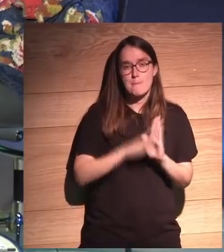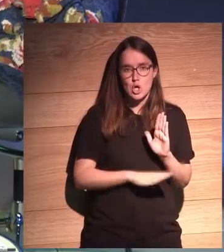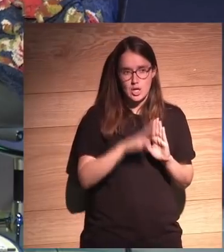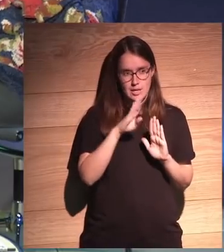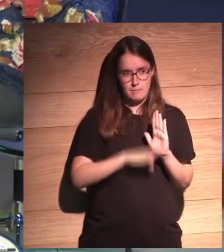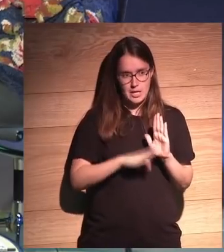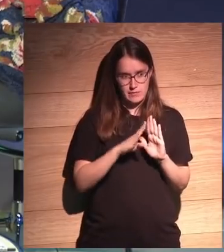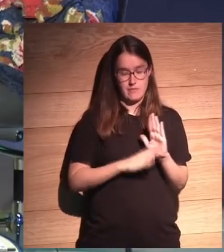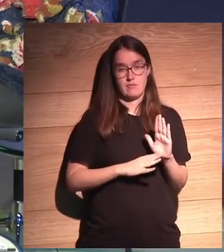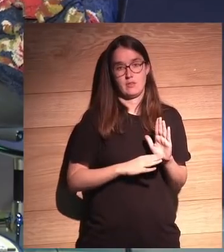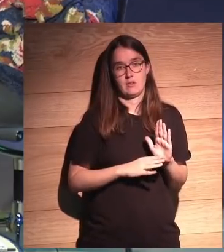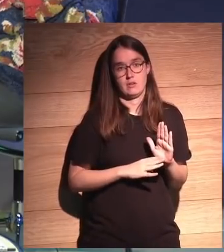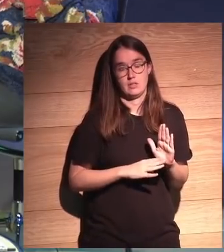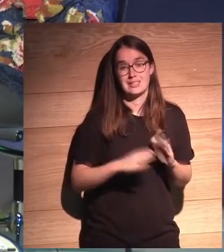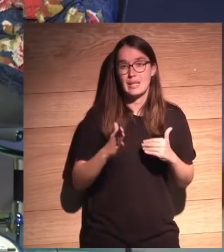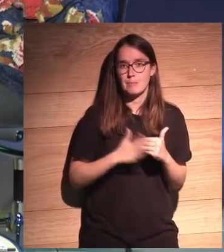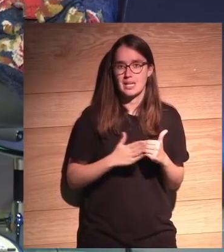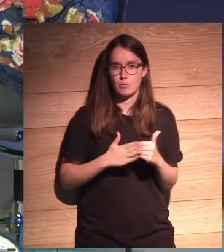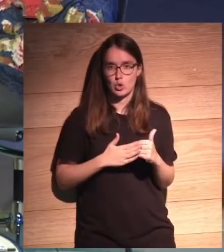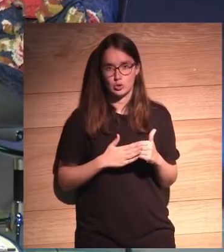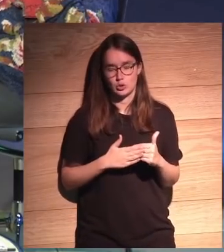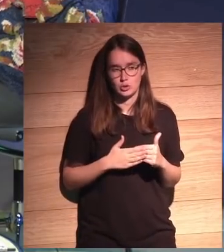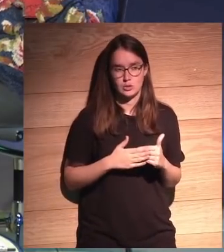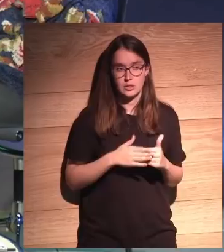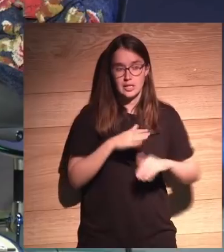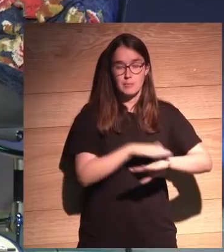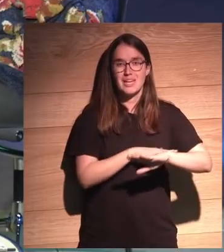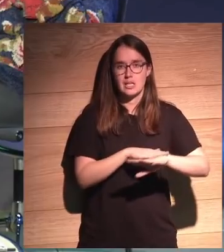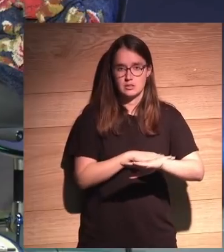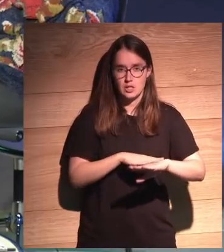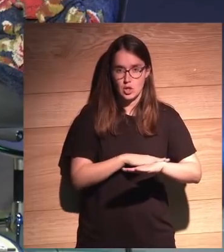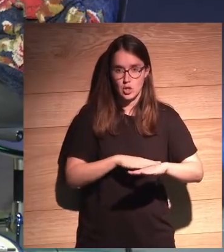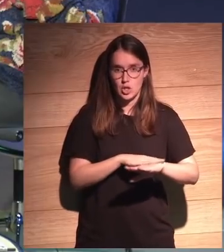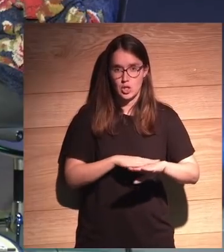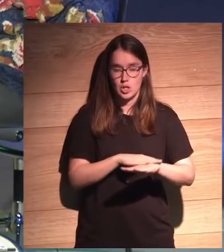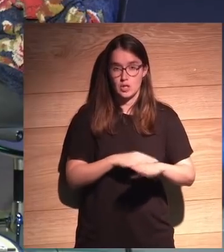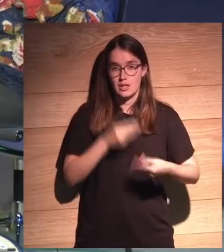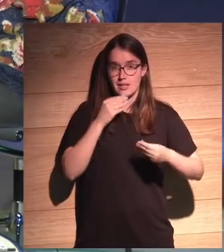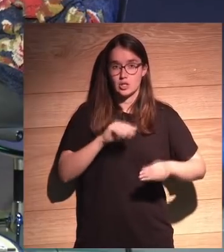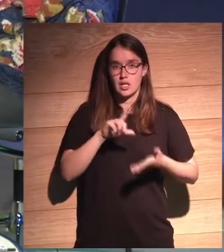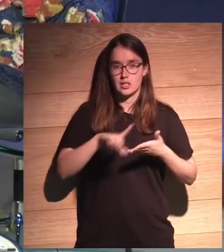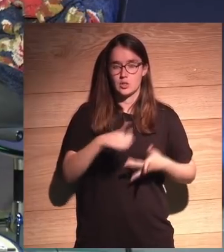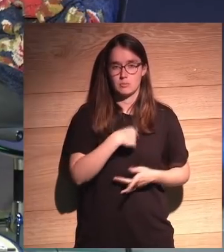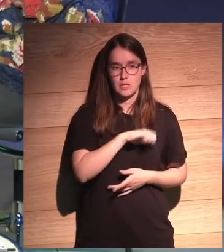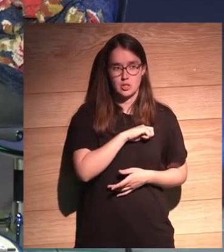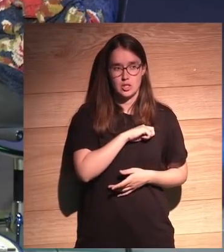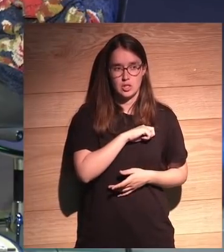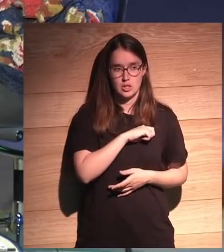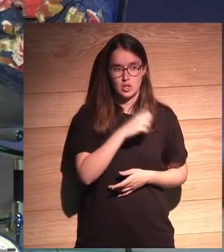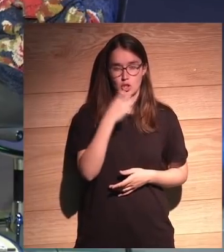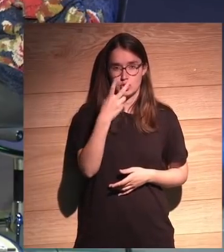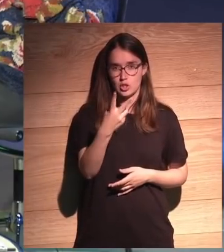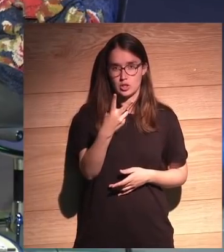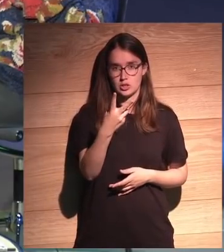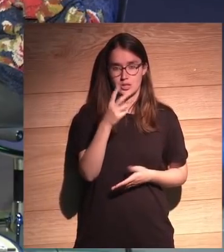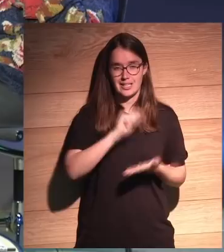programa definido de mínimos, ¿no? Definido por el Ministerio de Historia de la Literatura Española, solo hay